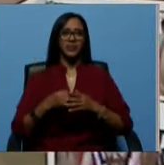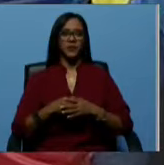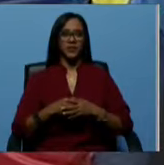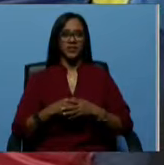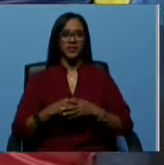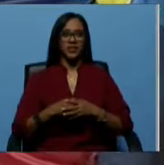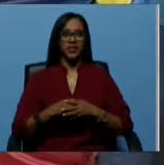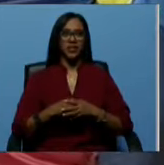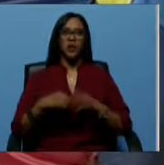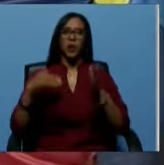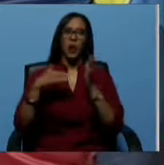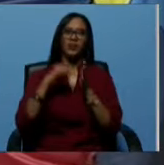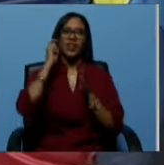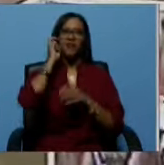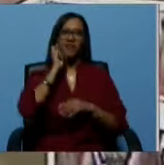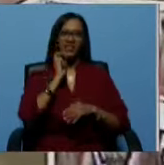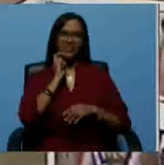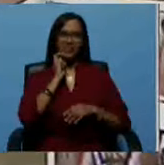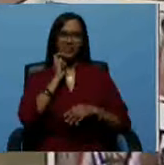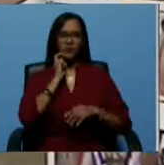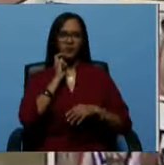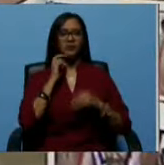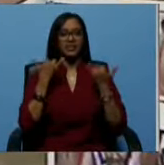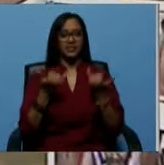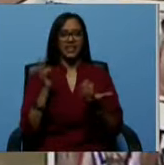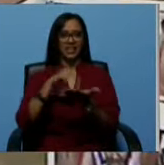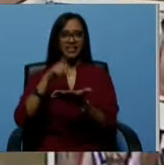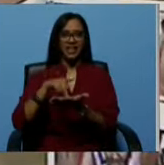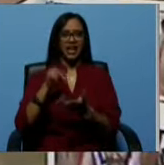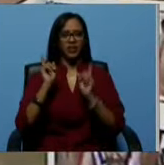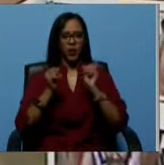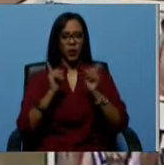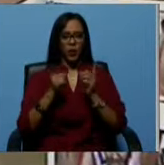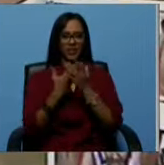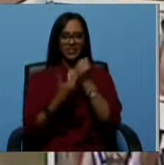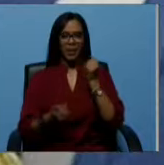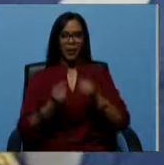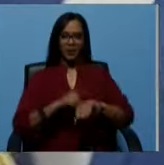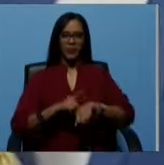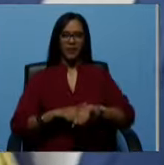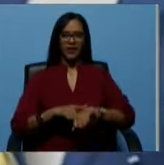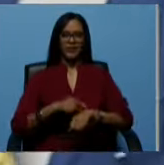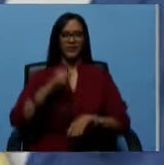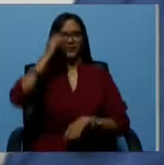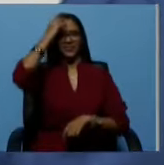Del Congreso contra el fascismo. Ya están llegando, llegaron algunos que se escaparon temprano.